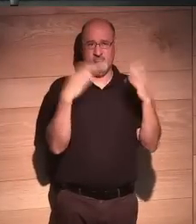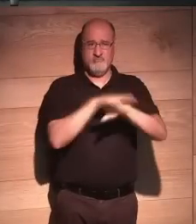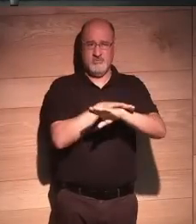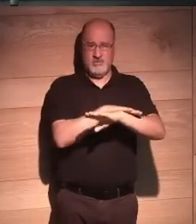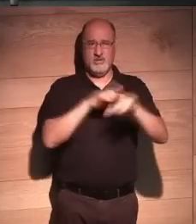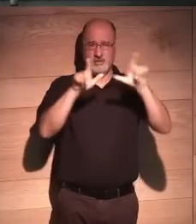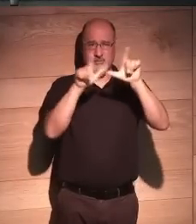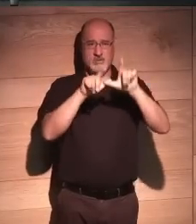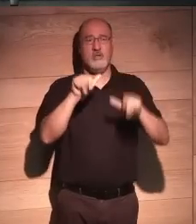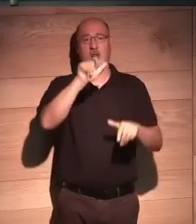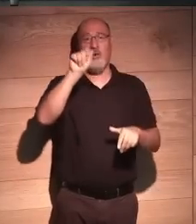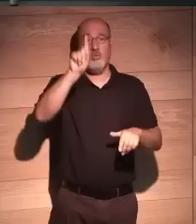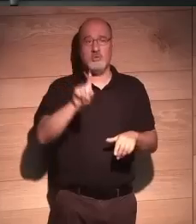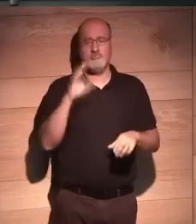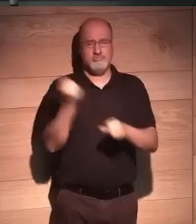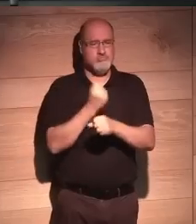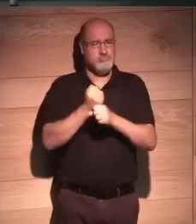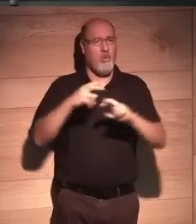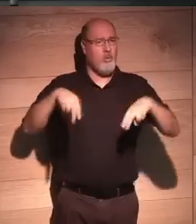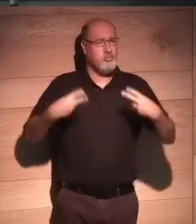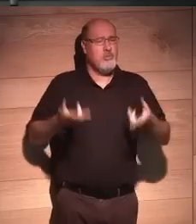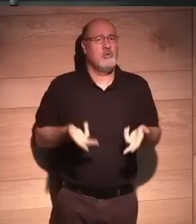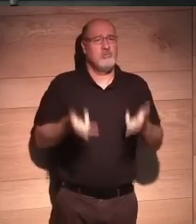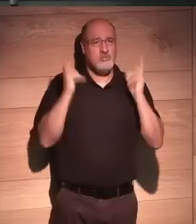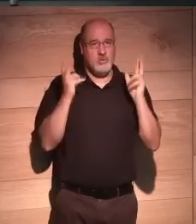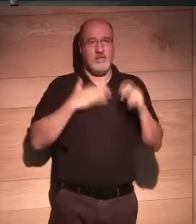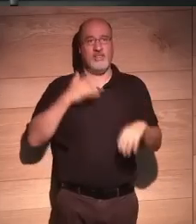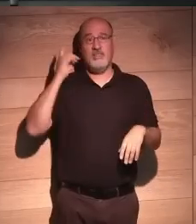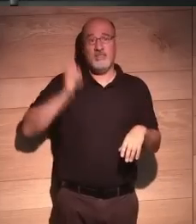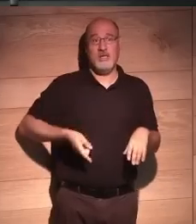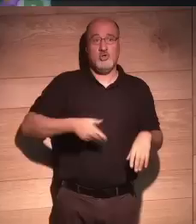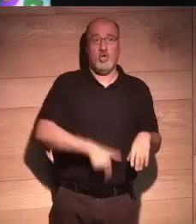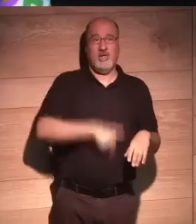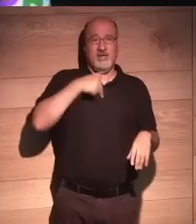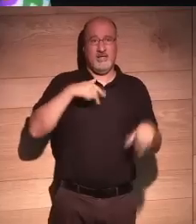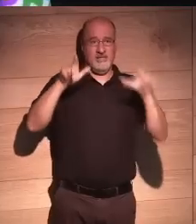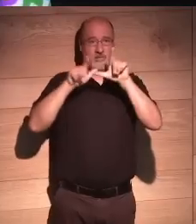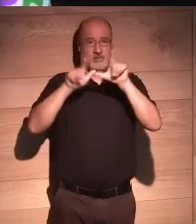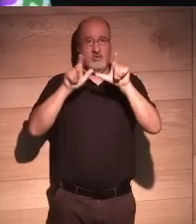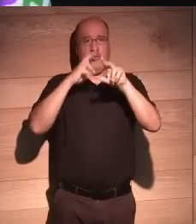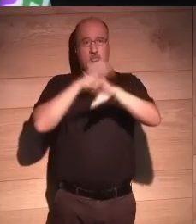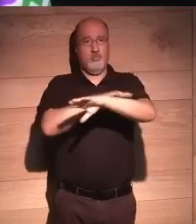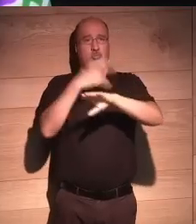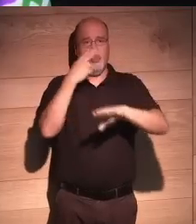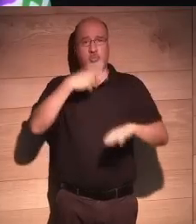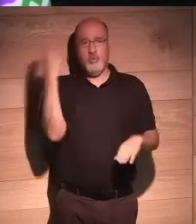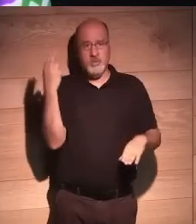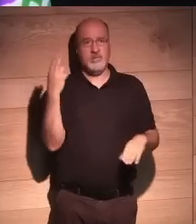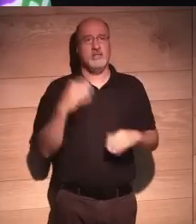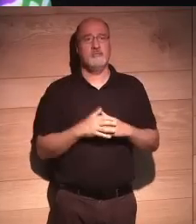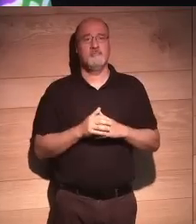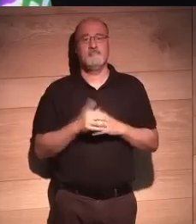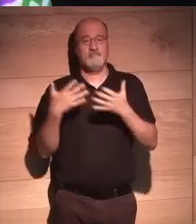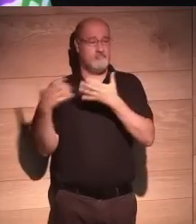era la mayor libertad, y donde hicimos, o sea, que una directora general o un director general, un director en este caso,